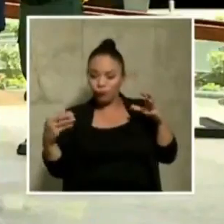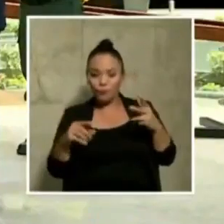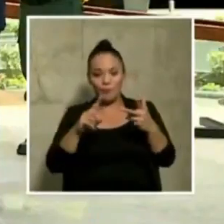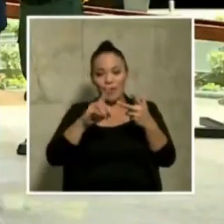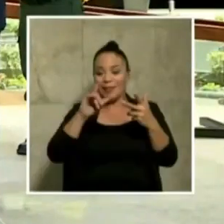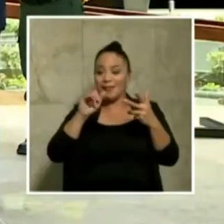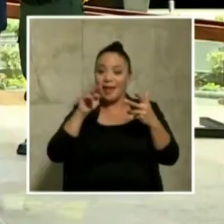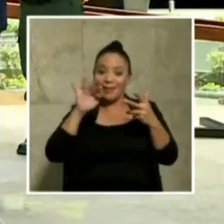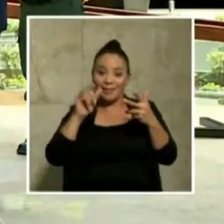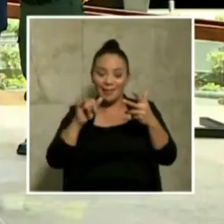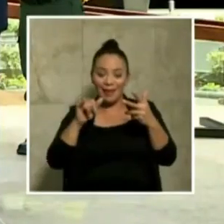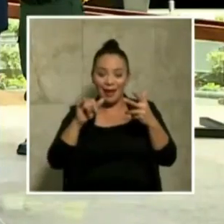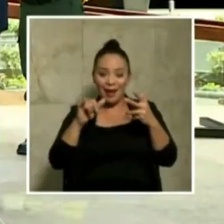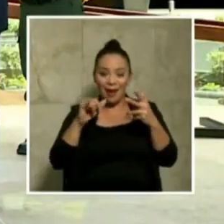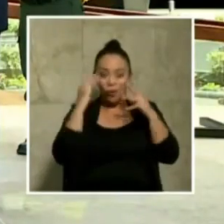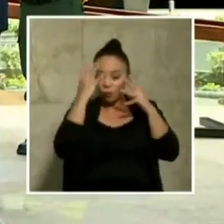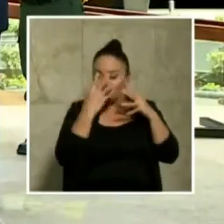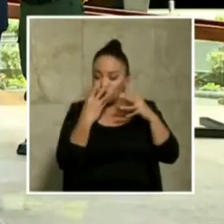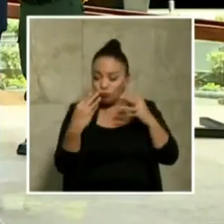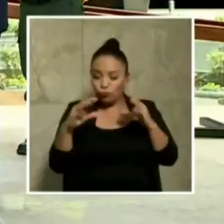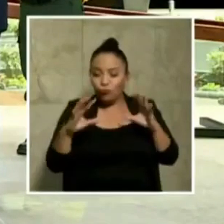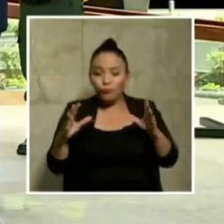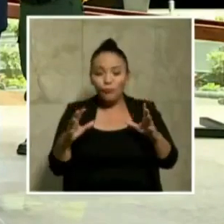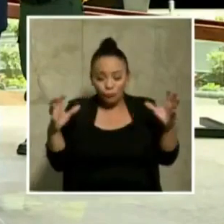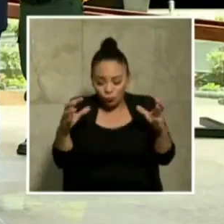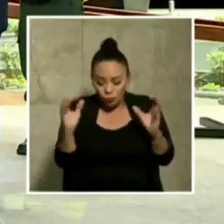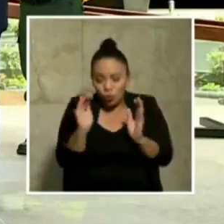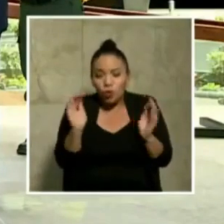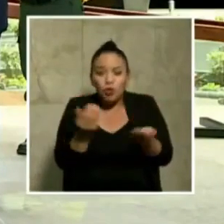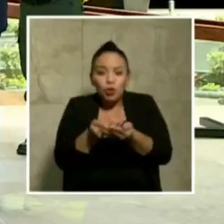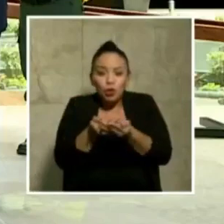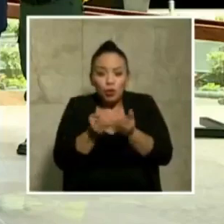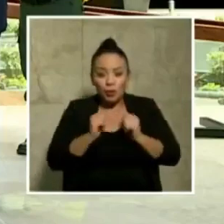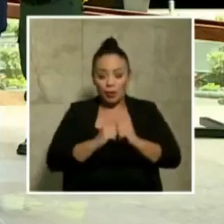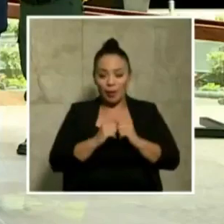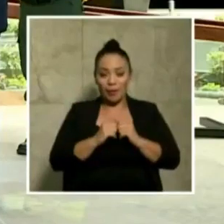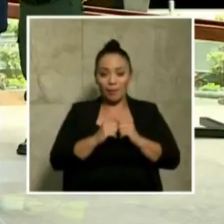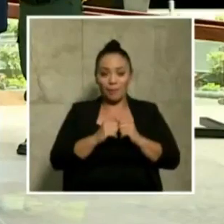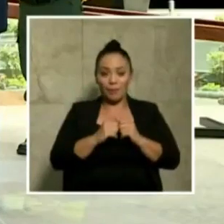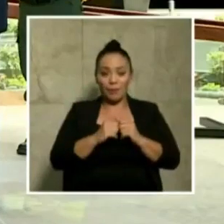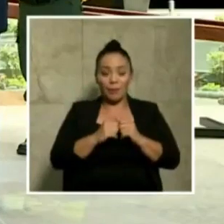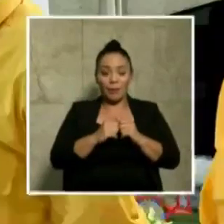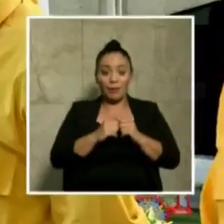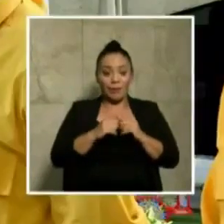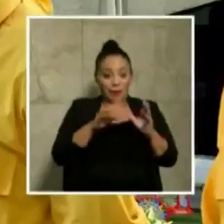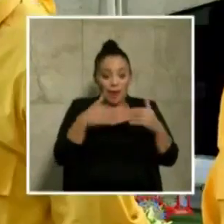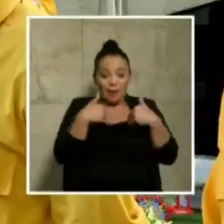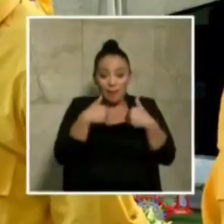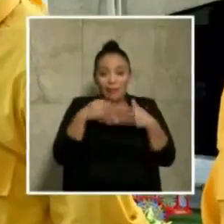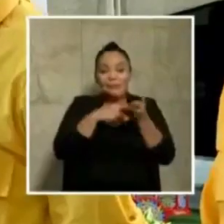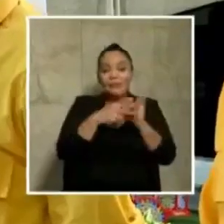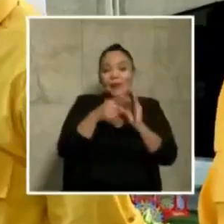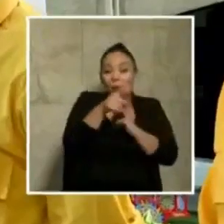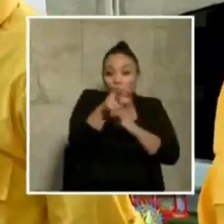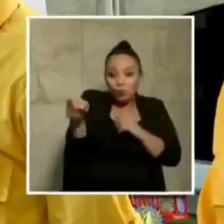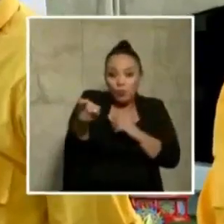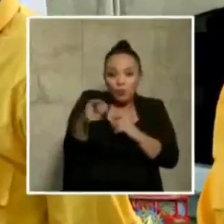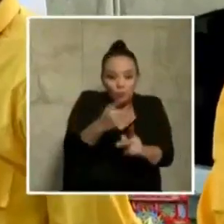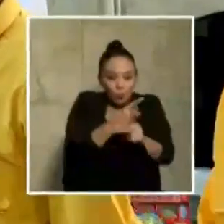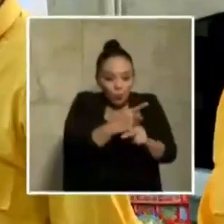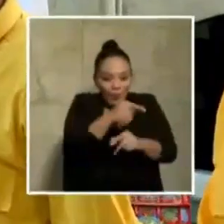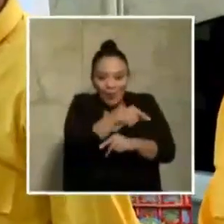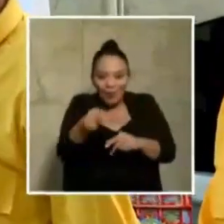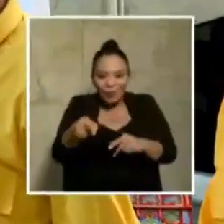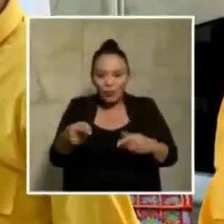todavía cachorrita, chiquitica, manchada. Ustedes lo que están haciendo es protegiéndolos a ellos de manera inmediata, a